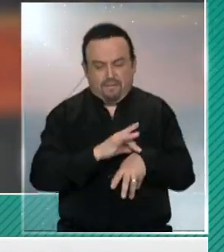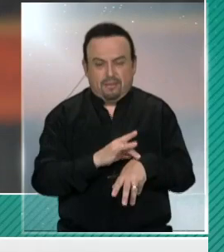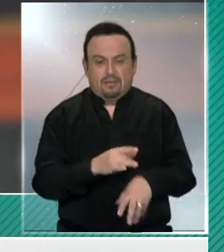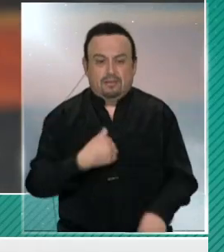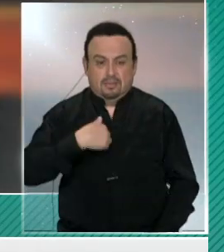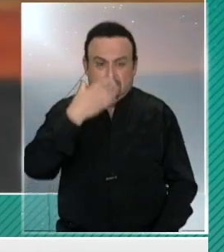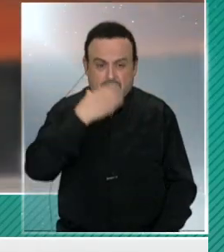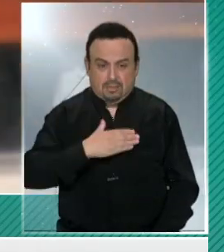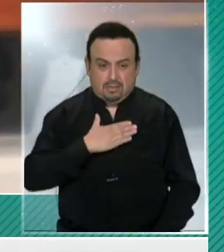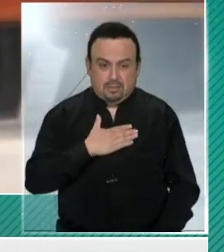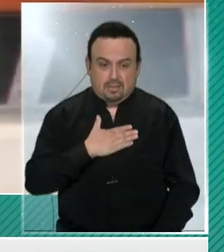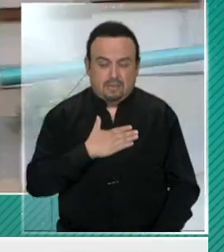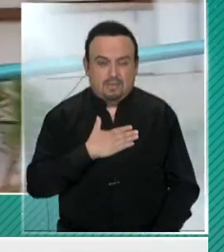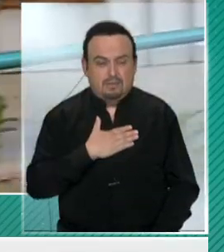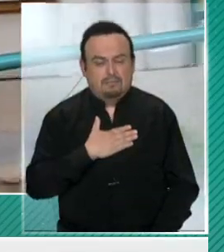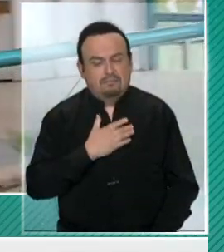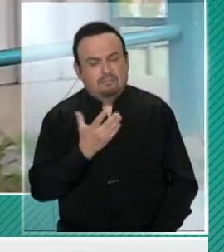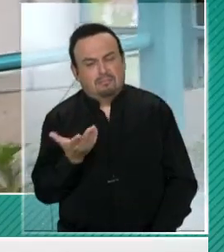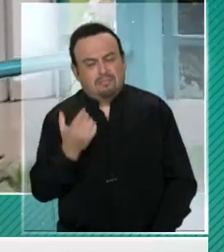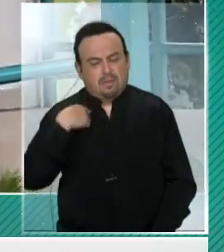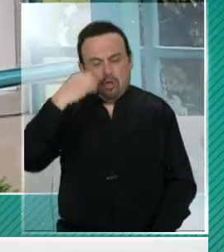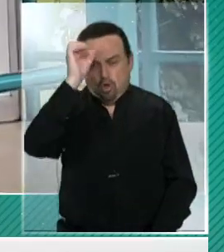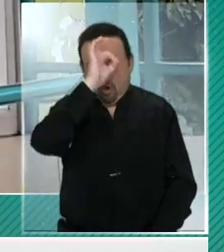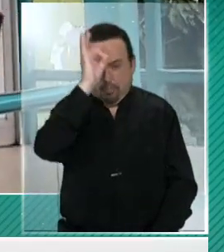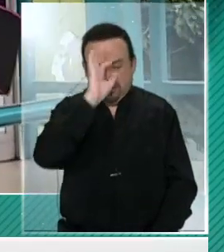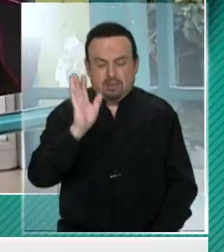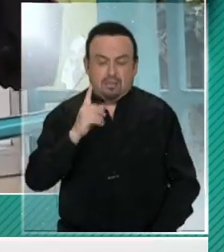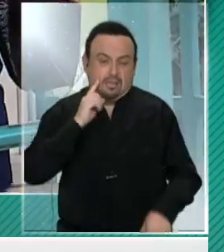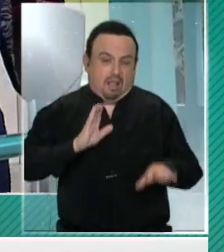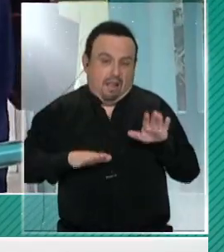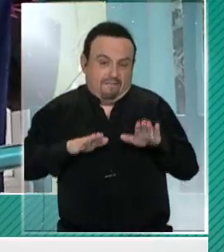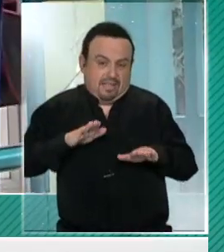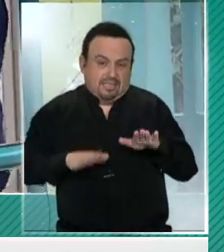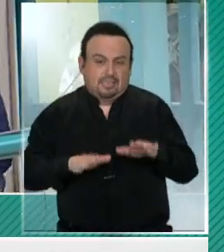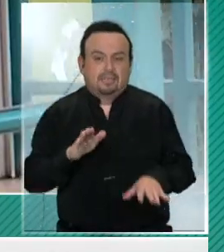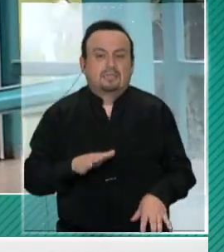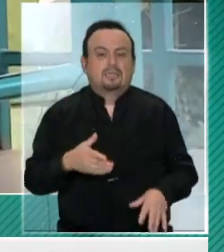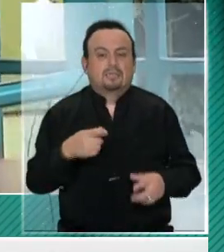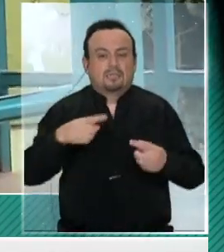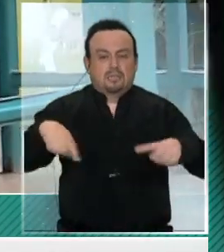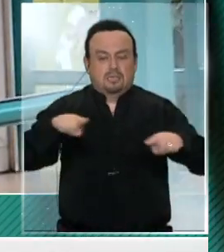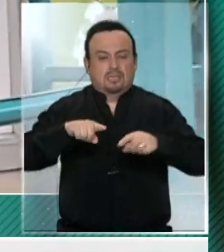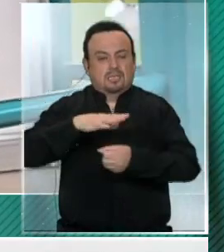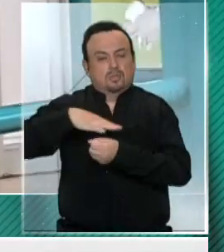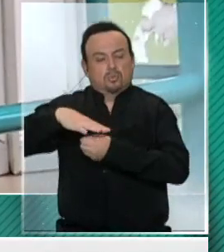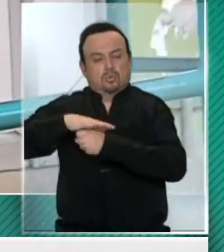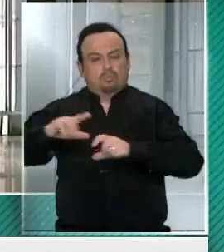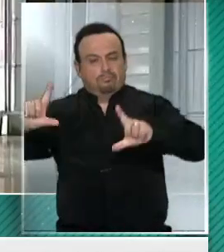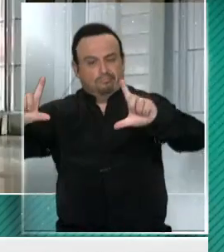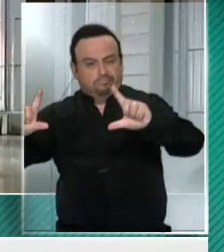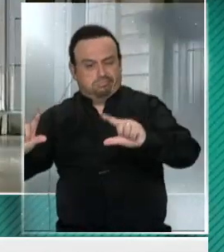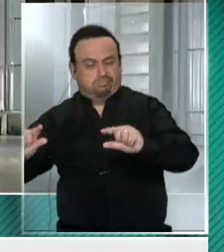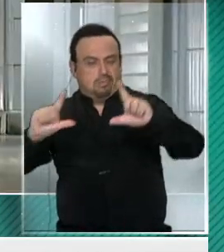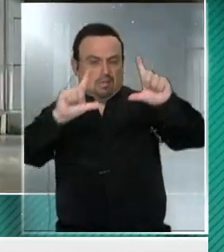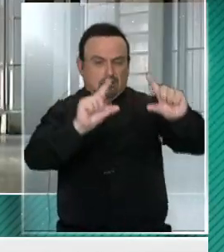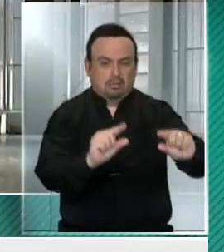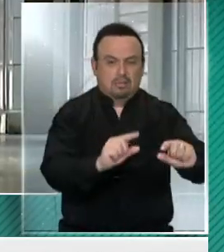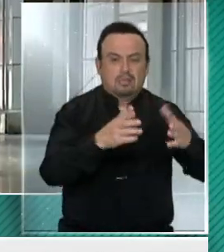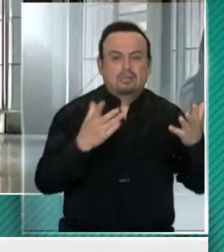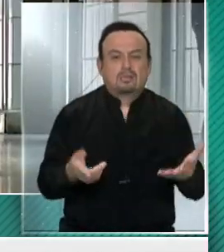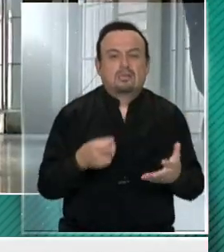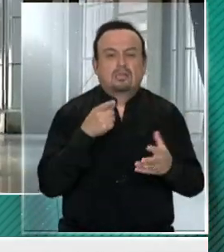hecho, me parece a mí que probablemente van a empezar a disminuir también estos casos ahora que se han instaurado todas estas medidas